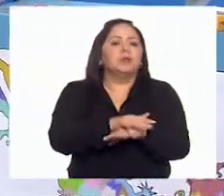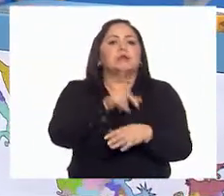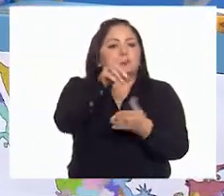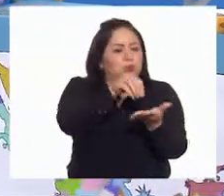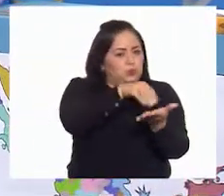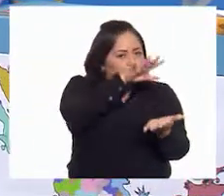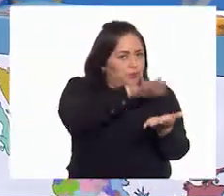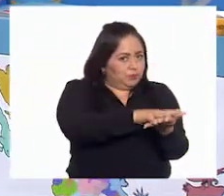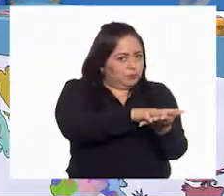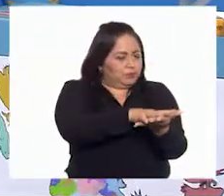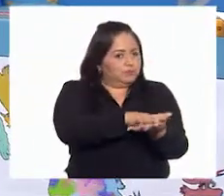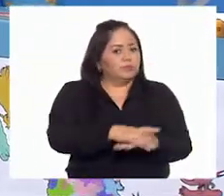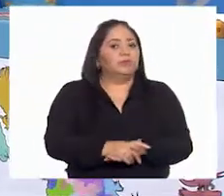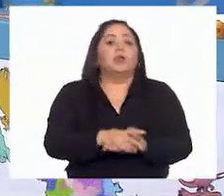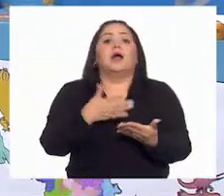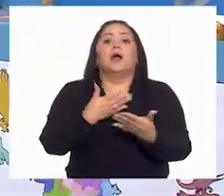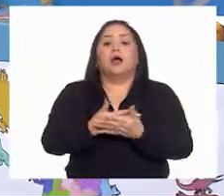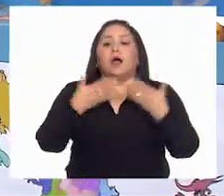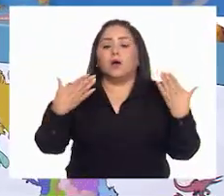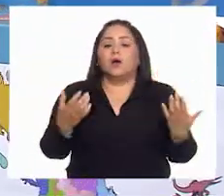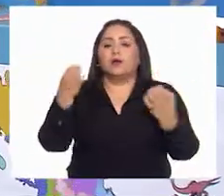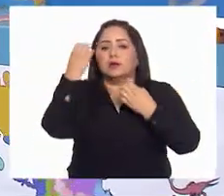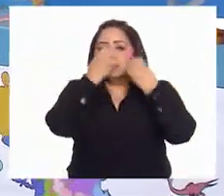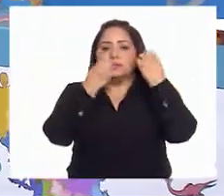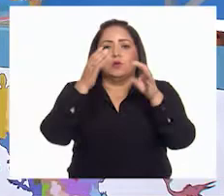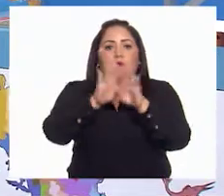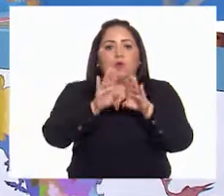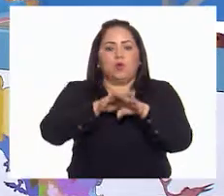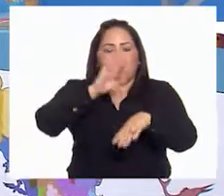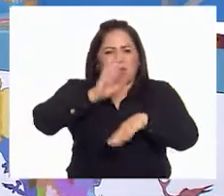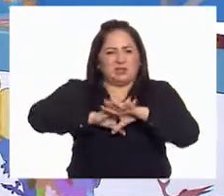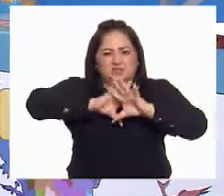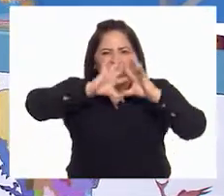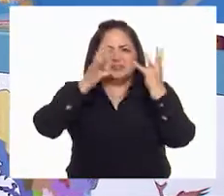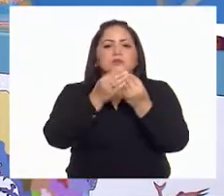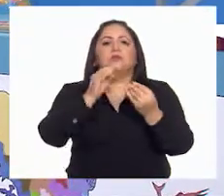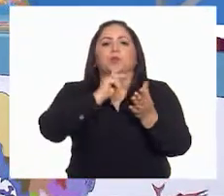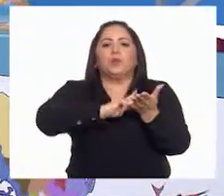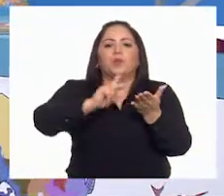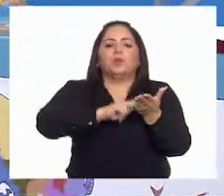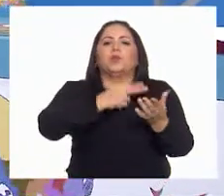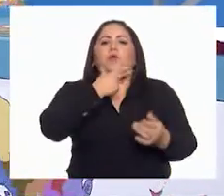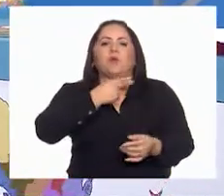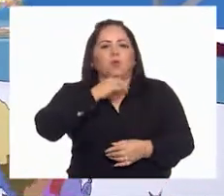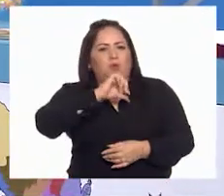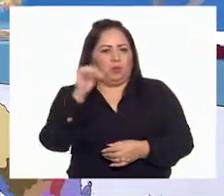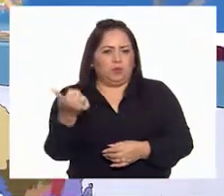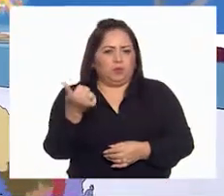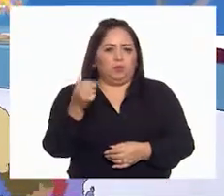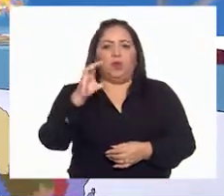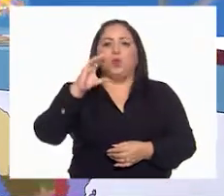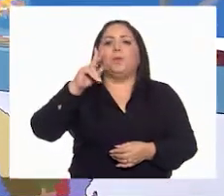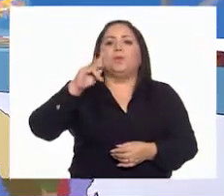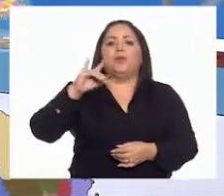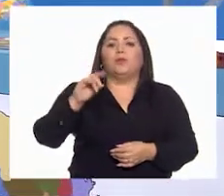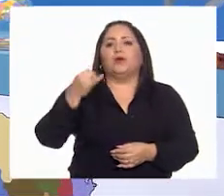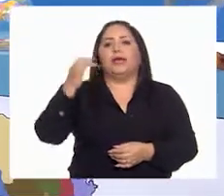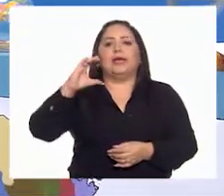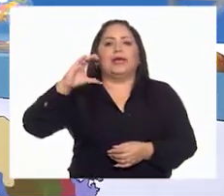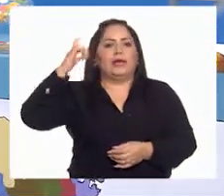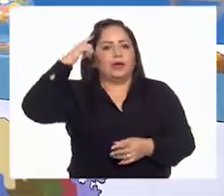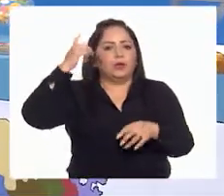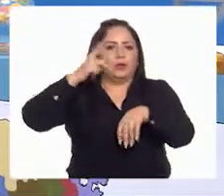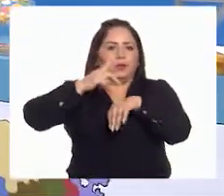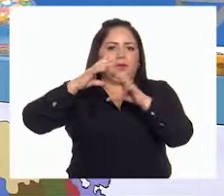Tomen nota de ello. Ahora analizaremos de forma más global el poema de Charles Baudelaire, El Cupido y el cráneo.